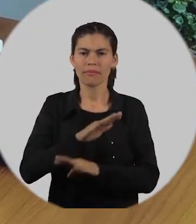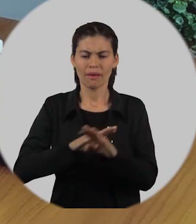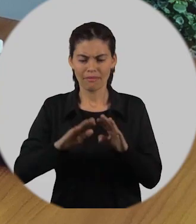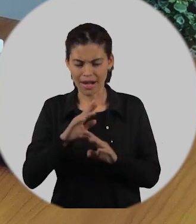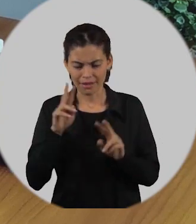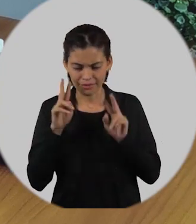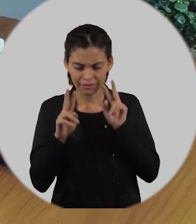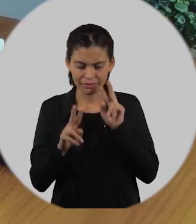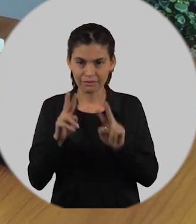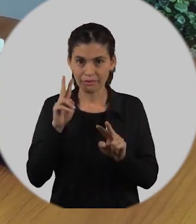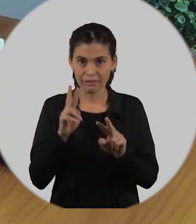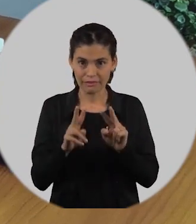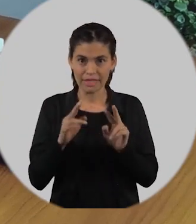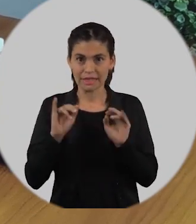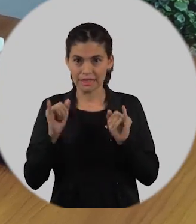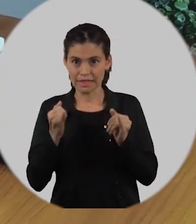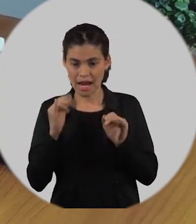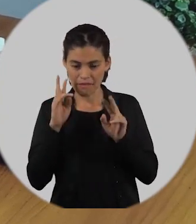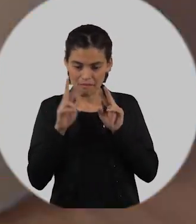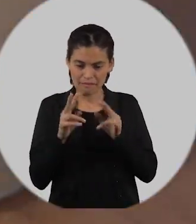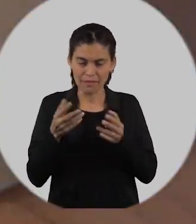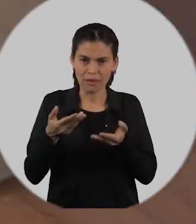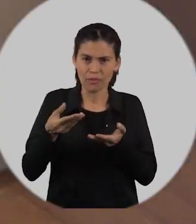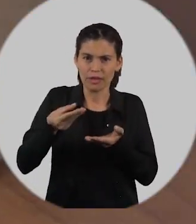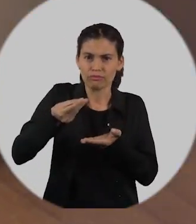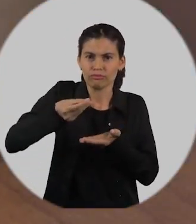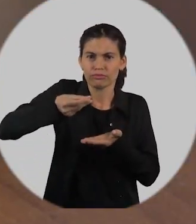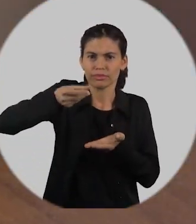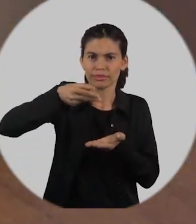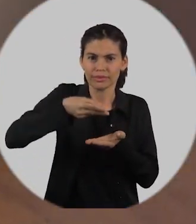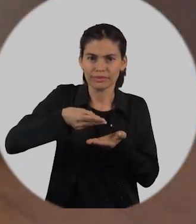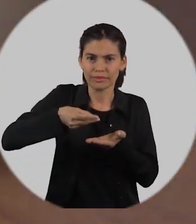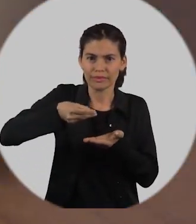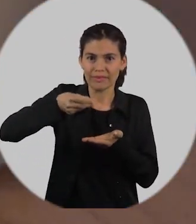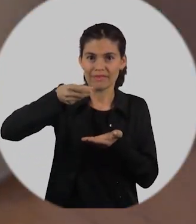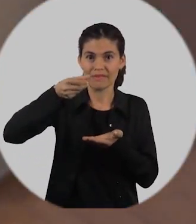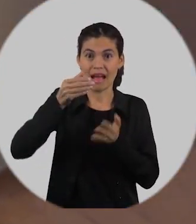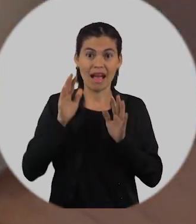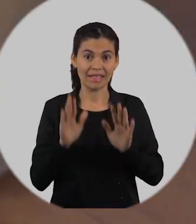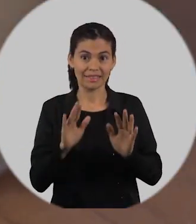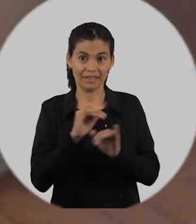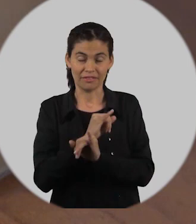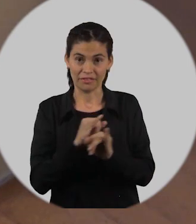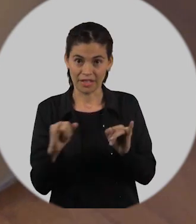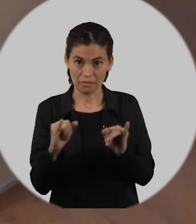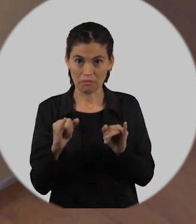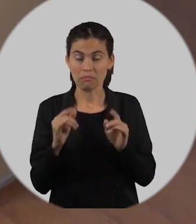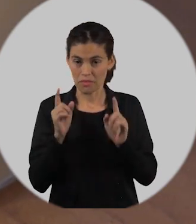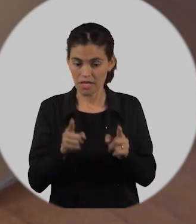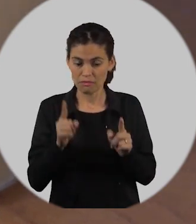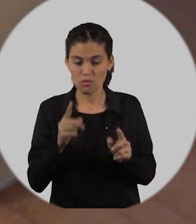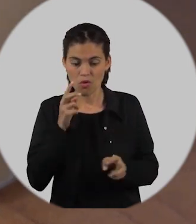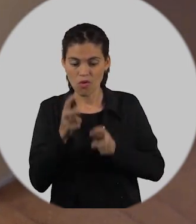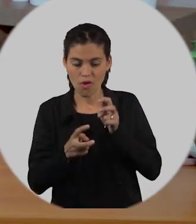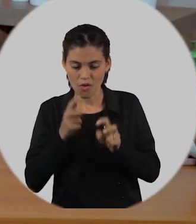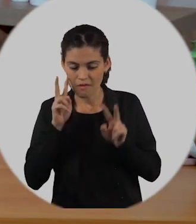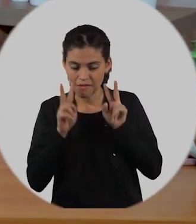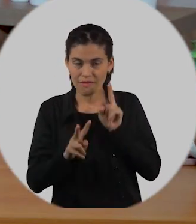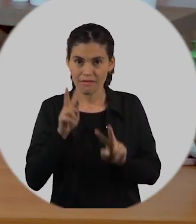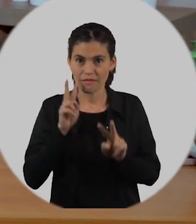Nuestro producto en sí ya nos va a ir dando luego la textura que va a tener en forma final. Siempre es